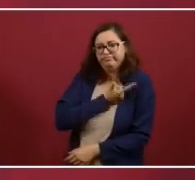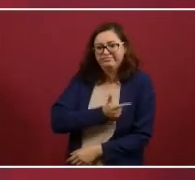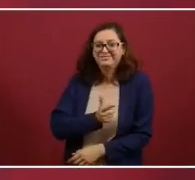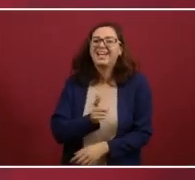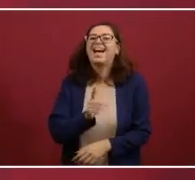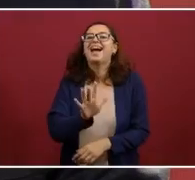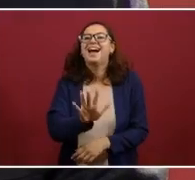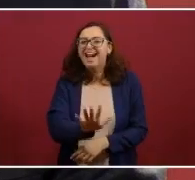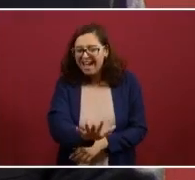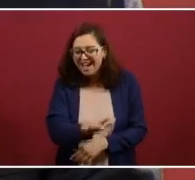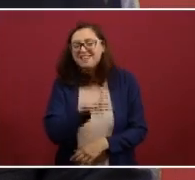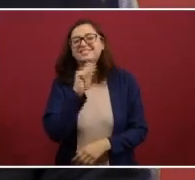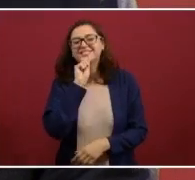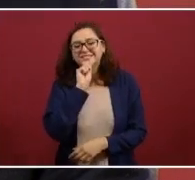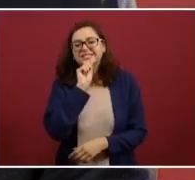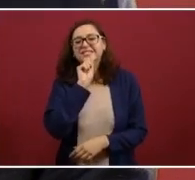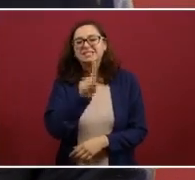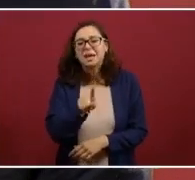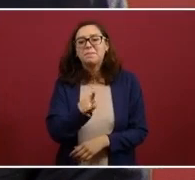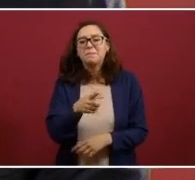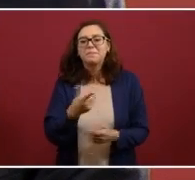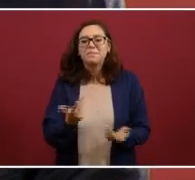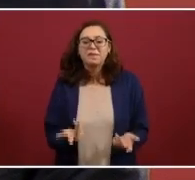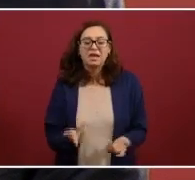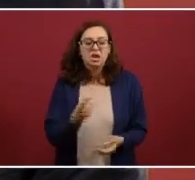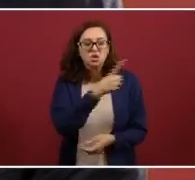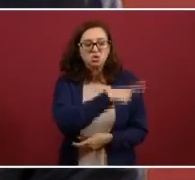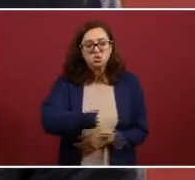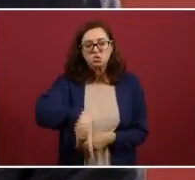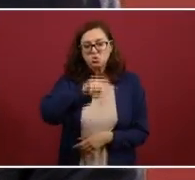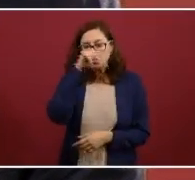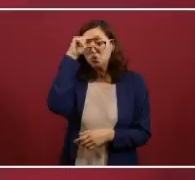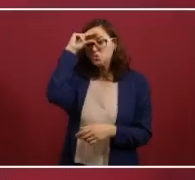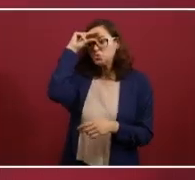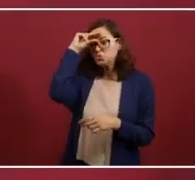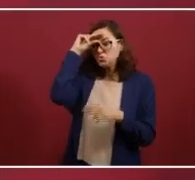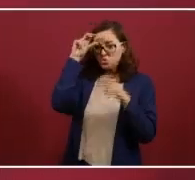también la inconformidad viene de los intelectuales